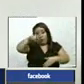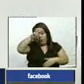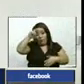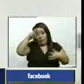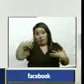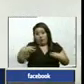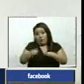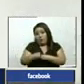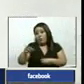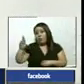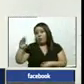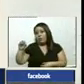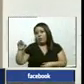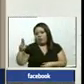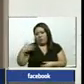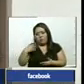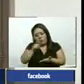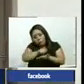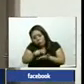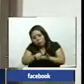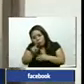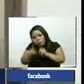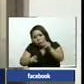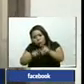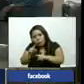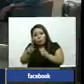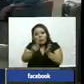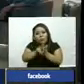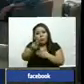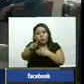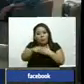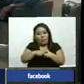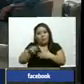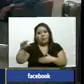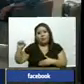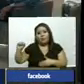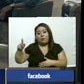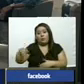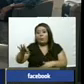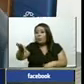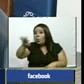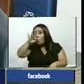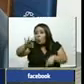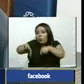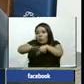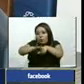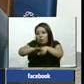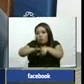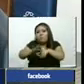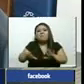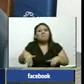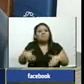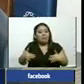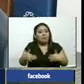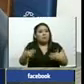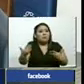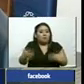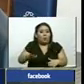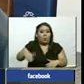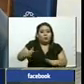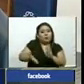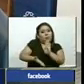Social Robert Stemple delineó los resultados del programa denominado CEPA. El uso del preservativo se aumentó de